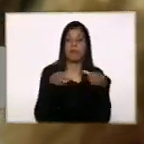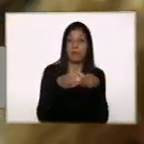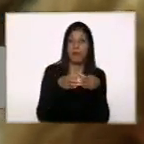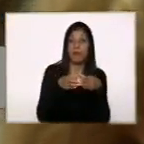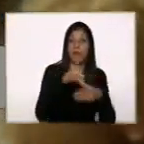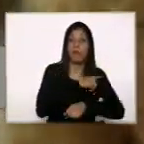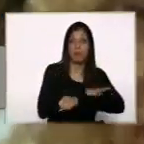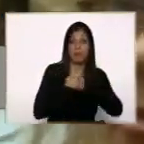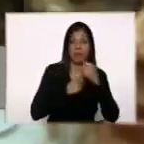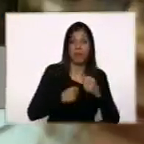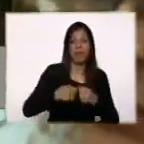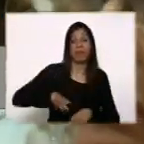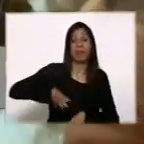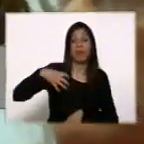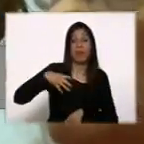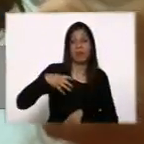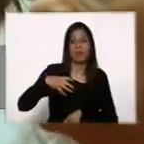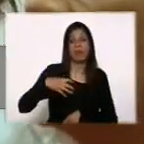pero poderosos